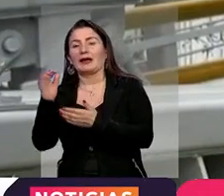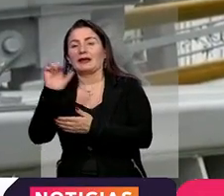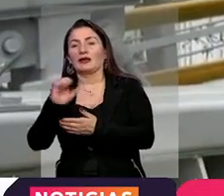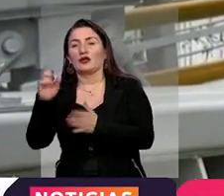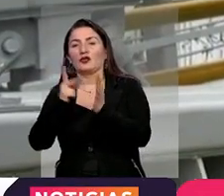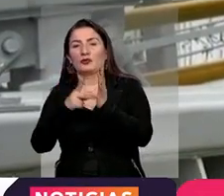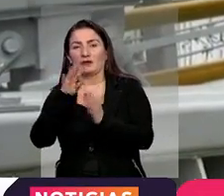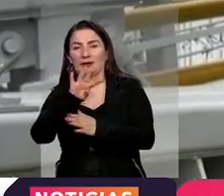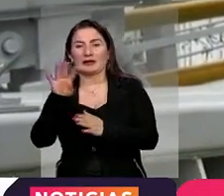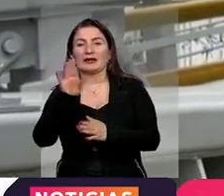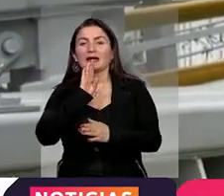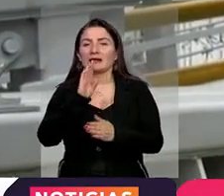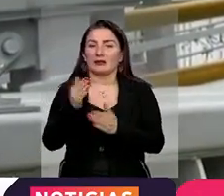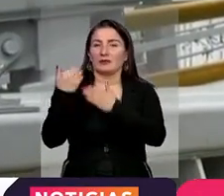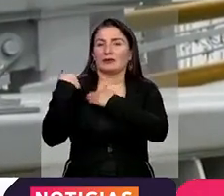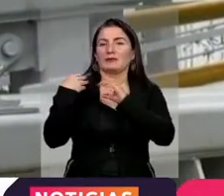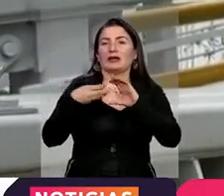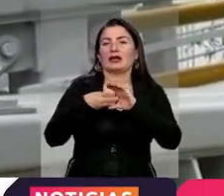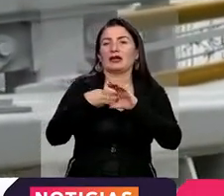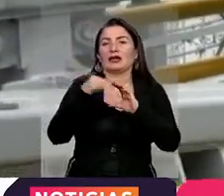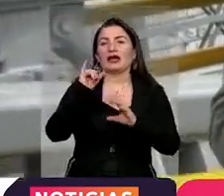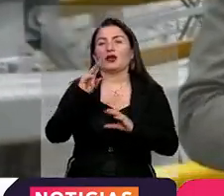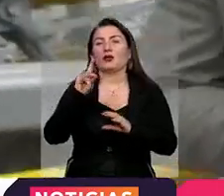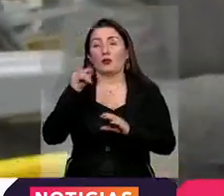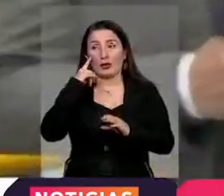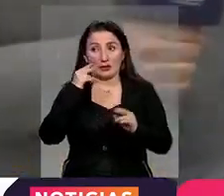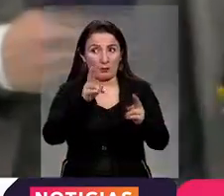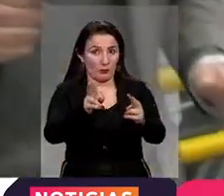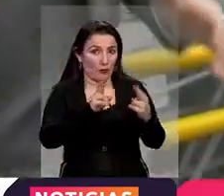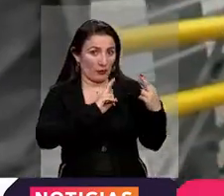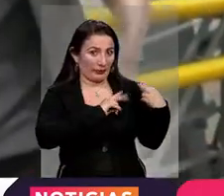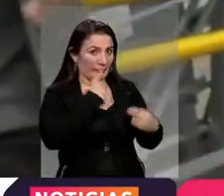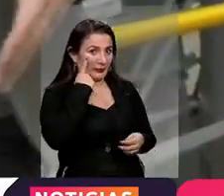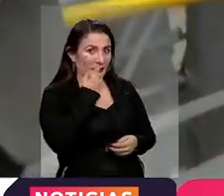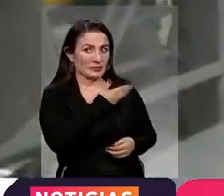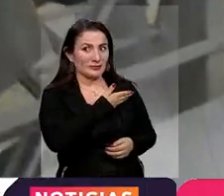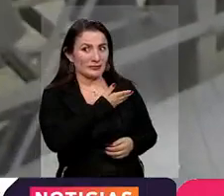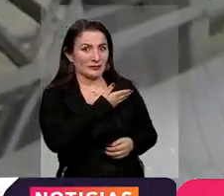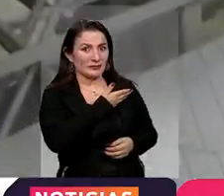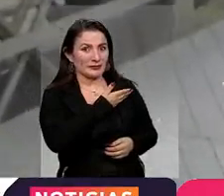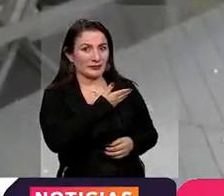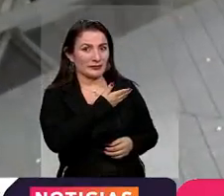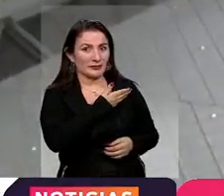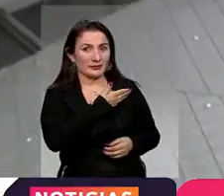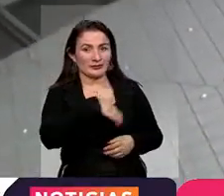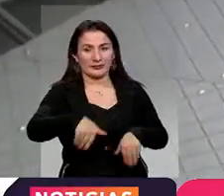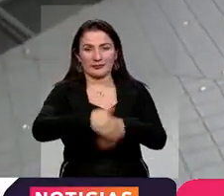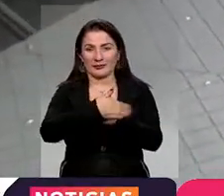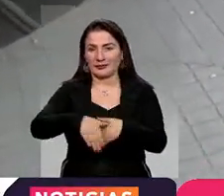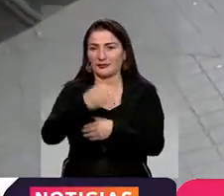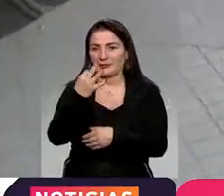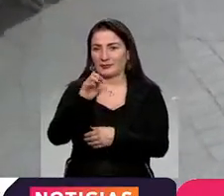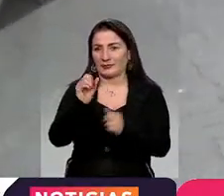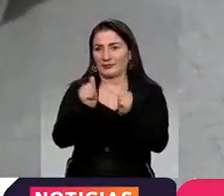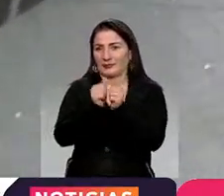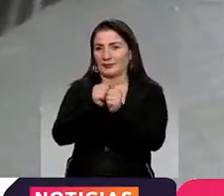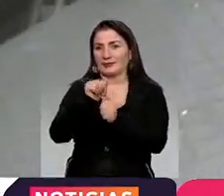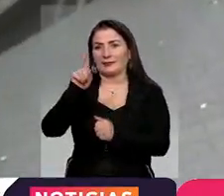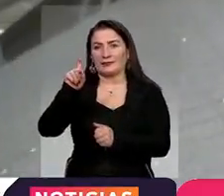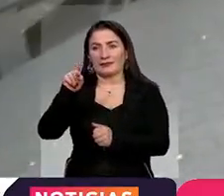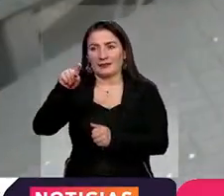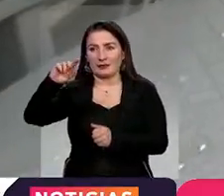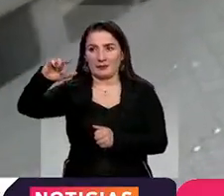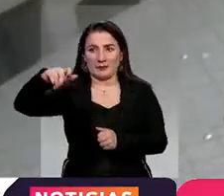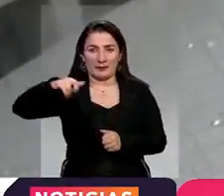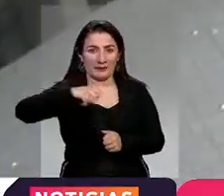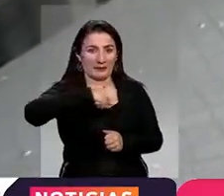está a cargo del IDU, al igual que el puente donde nos encontramos y queremos enseñárselos, ubicado en la carrera 30 con calle Sexta. Recordemos